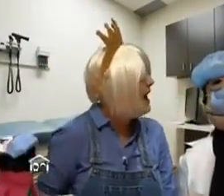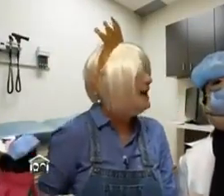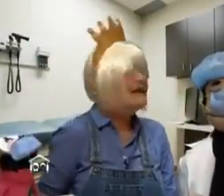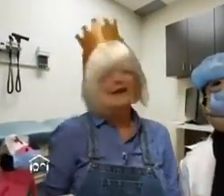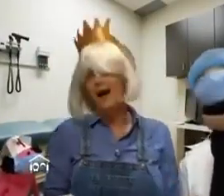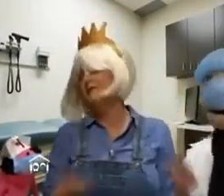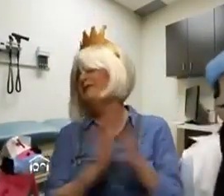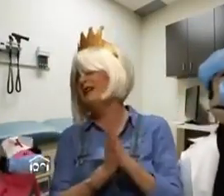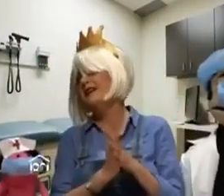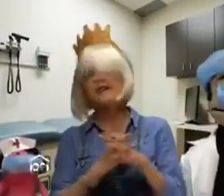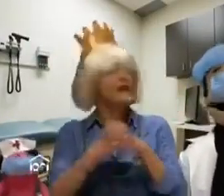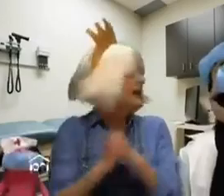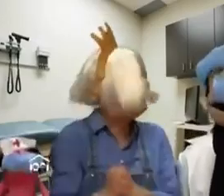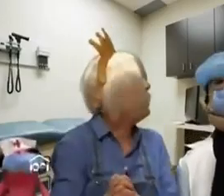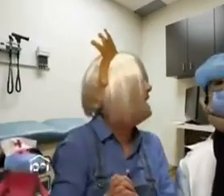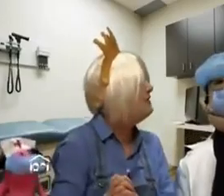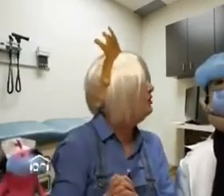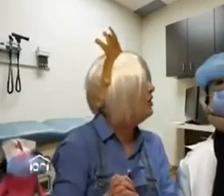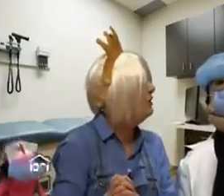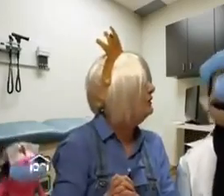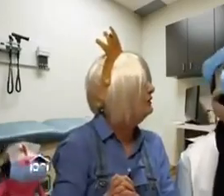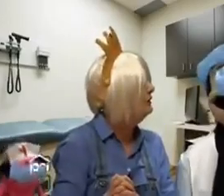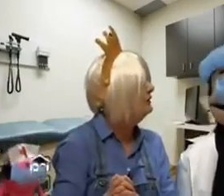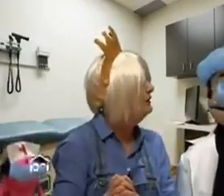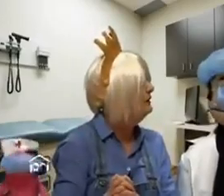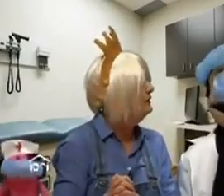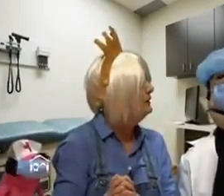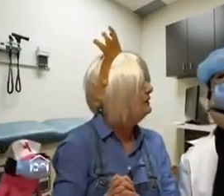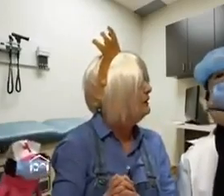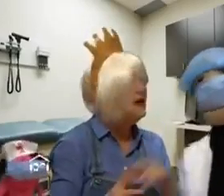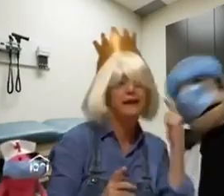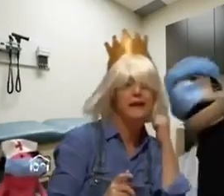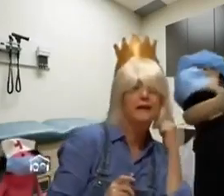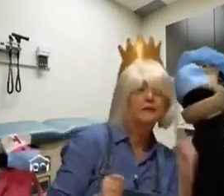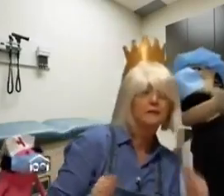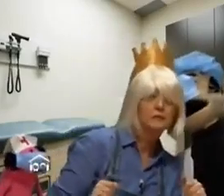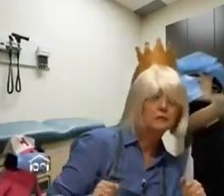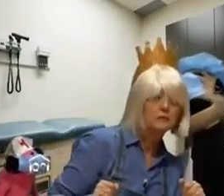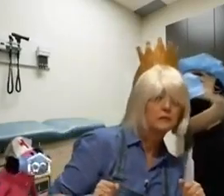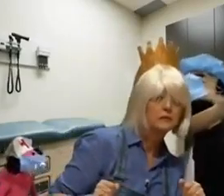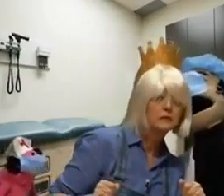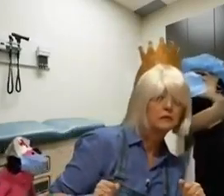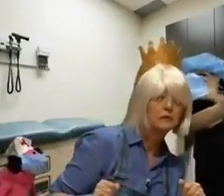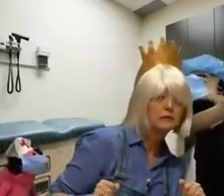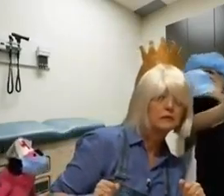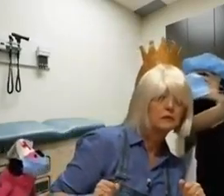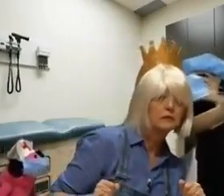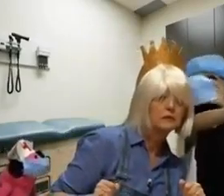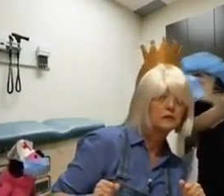diagnóstico. ¡Ay, al fin! Sí. ¿Y cuál es, doctor? Ah, permítame decírselo. ¿A qué?